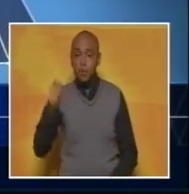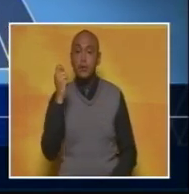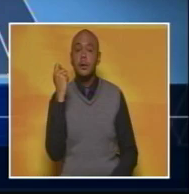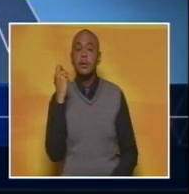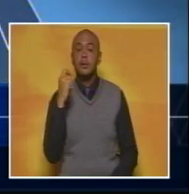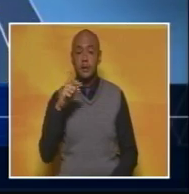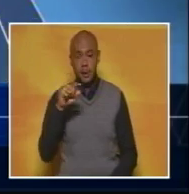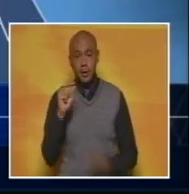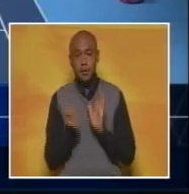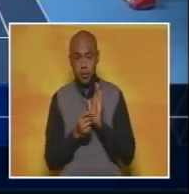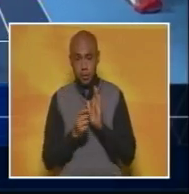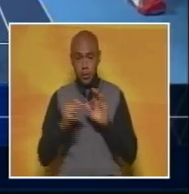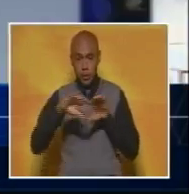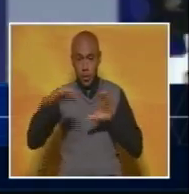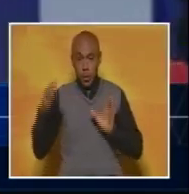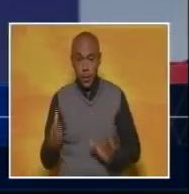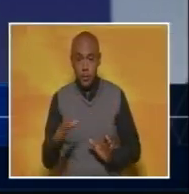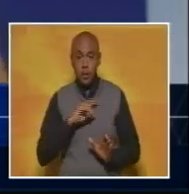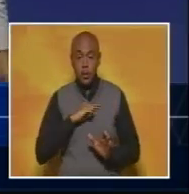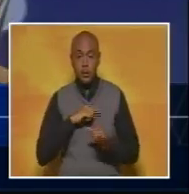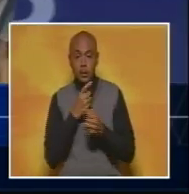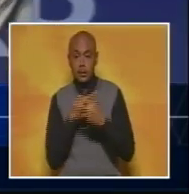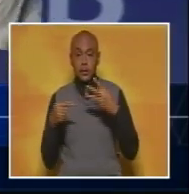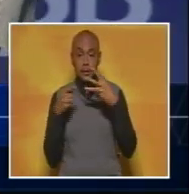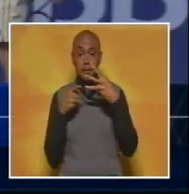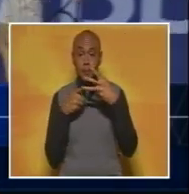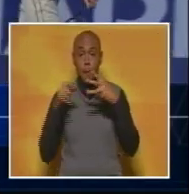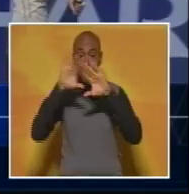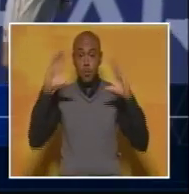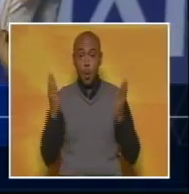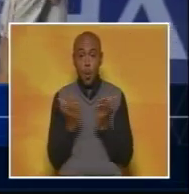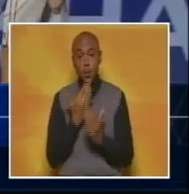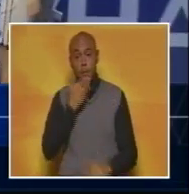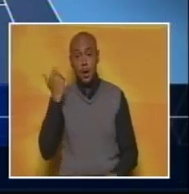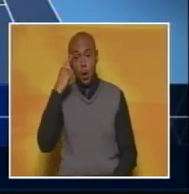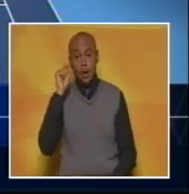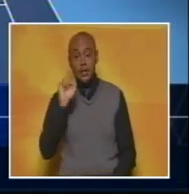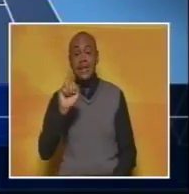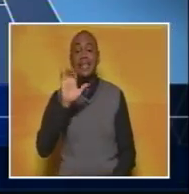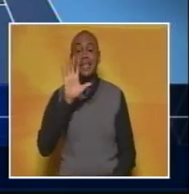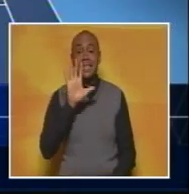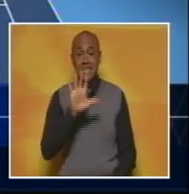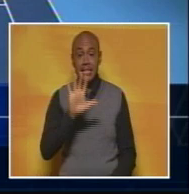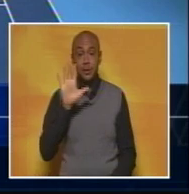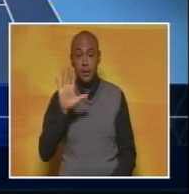consolida en la tercera plaza de la lista mundial con 6.950 puntos, con